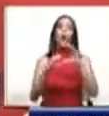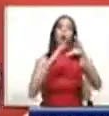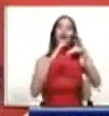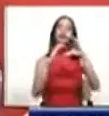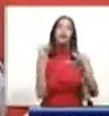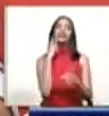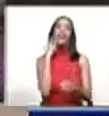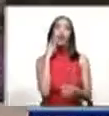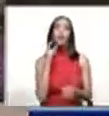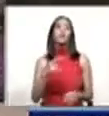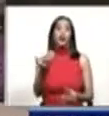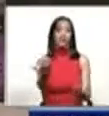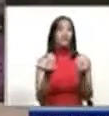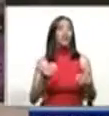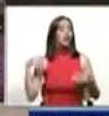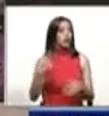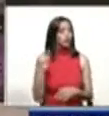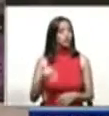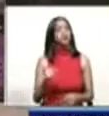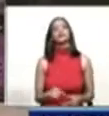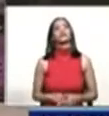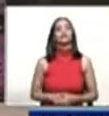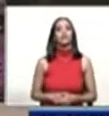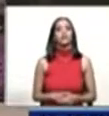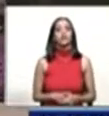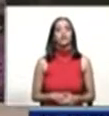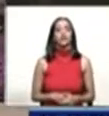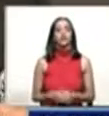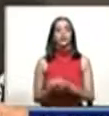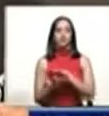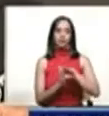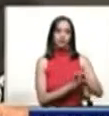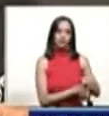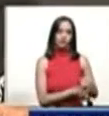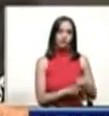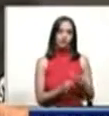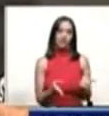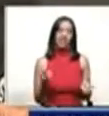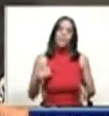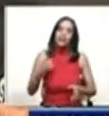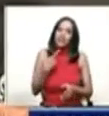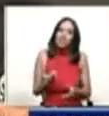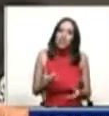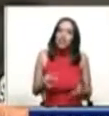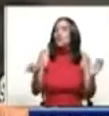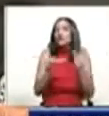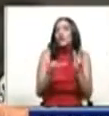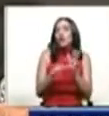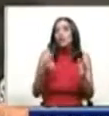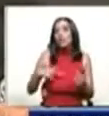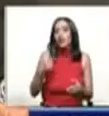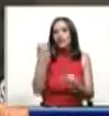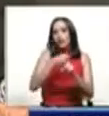viene es joropo, hermano. Claro, y es que aparte de eso, también eligen dónde tenemos que luchar y cómo luchar. Yo recuerdo,